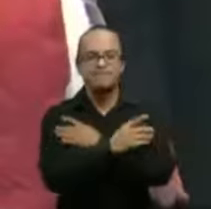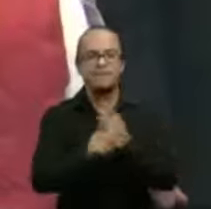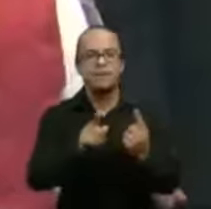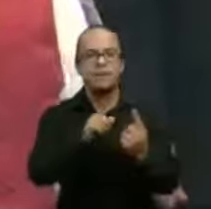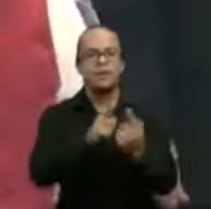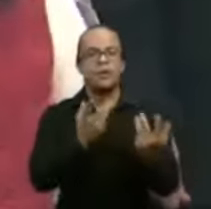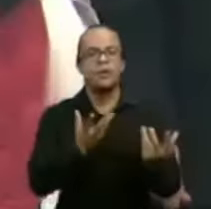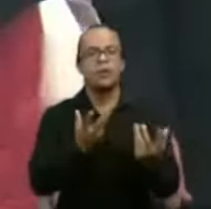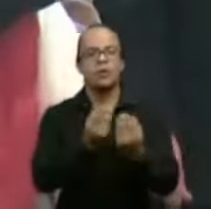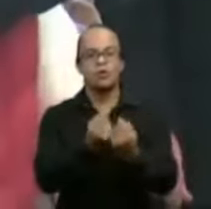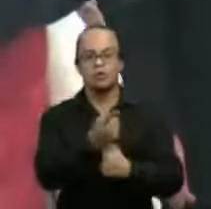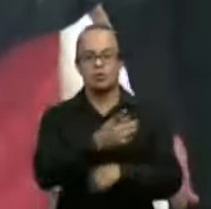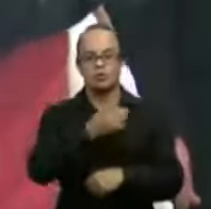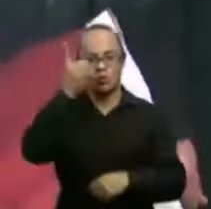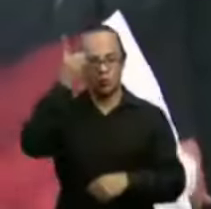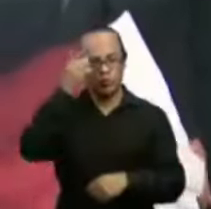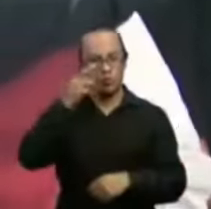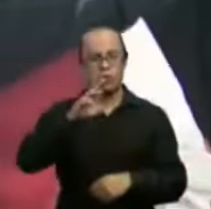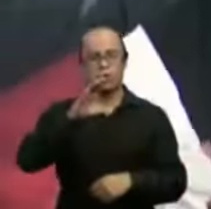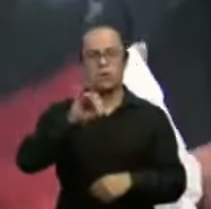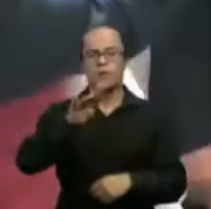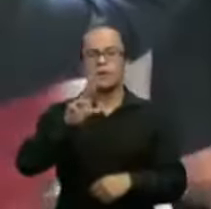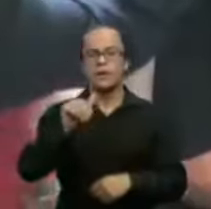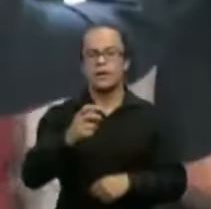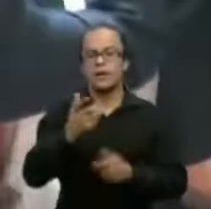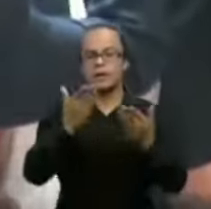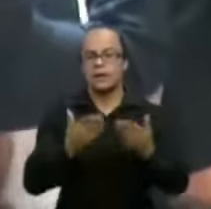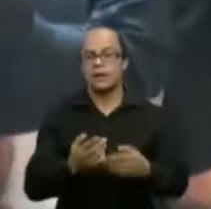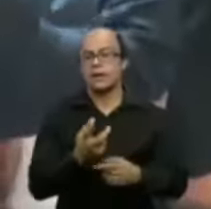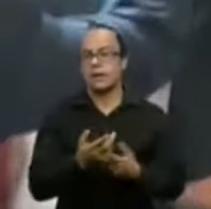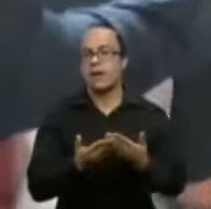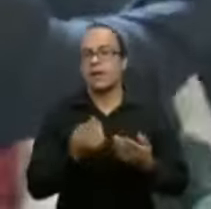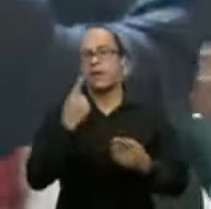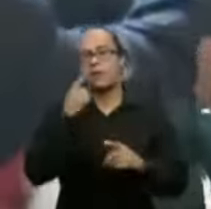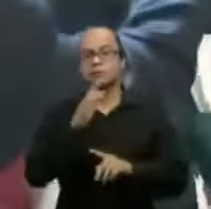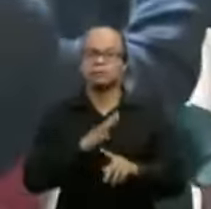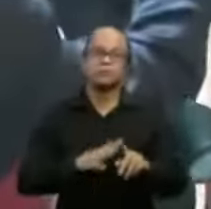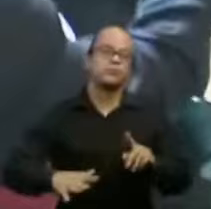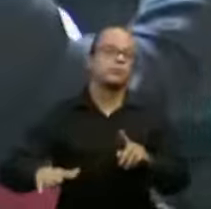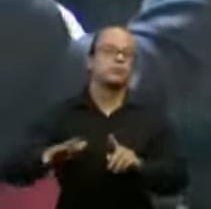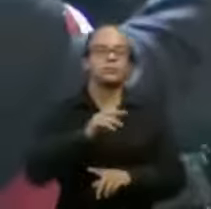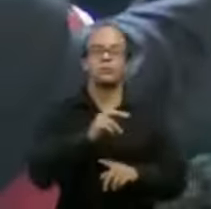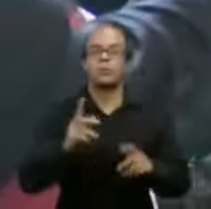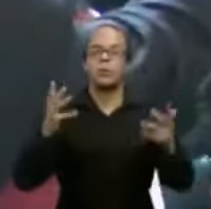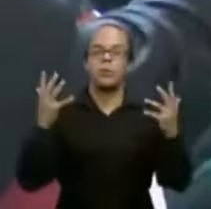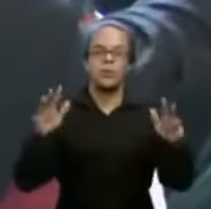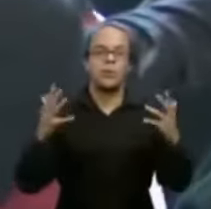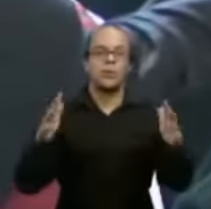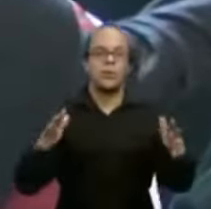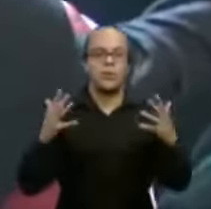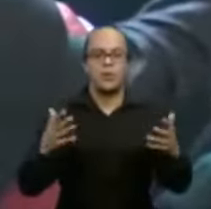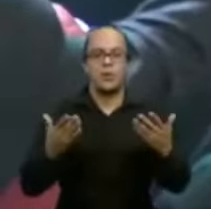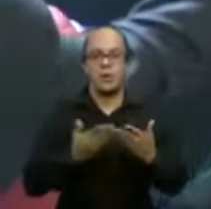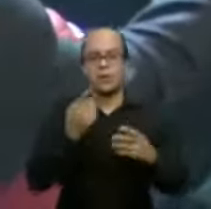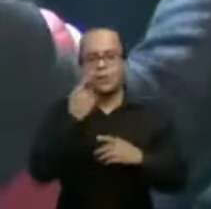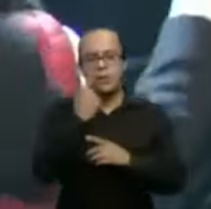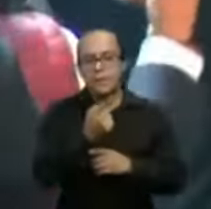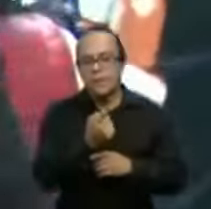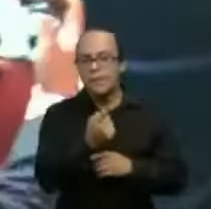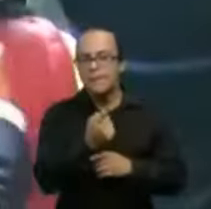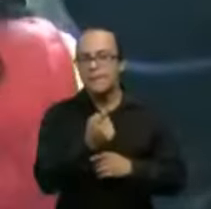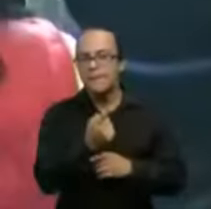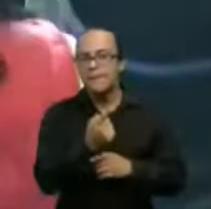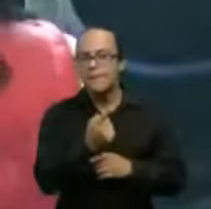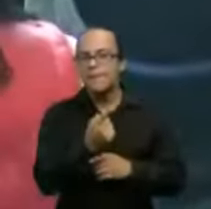con la doctora Claudia Sheinbaum, y aquí se escuchan los aplausos, incluso si usted me lo permite, pues ya